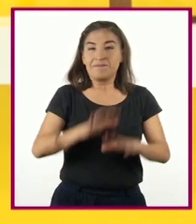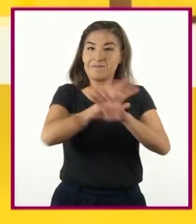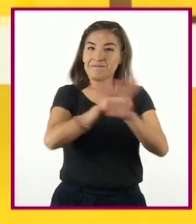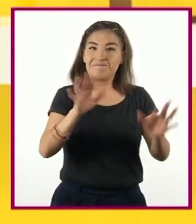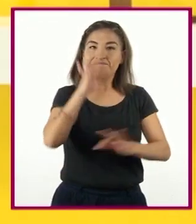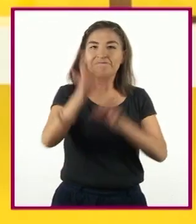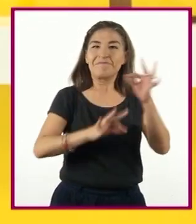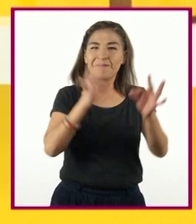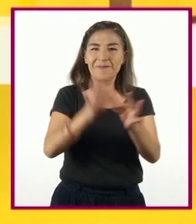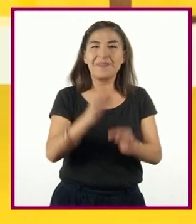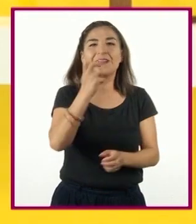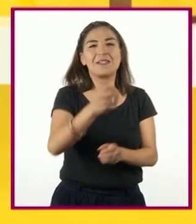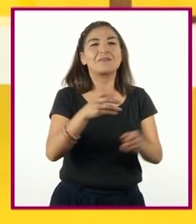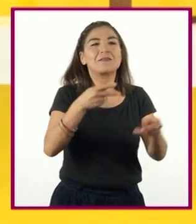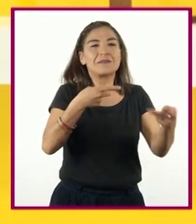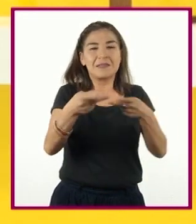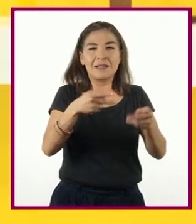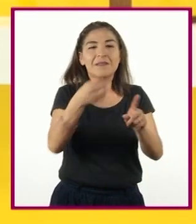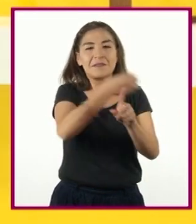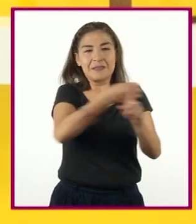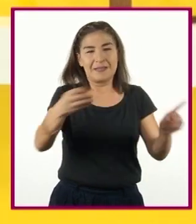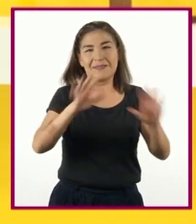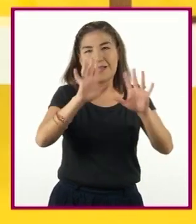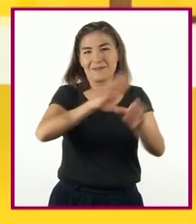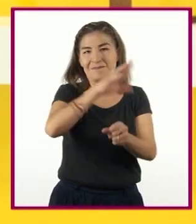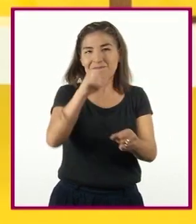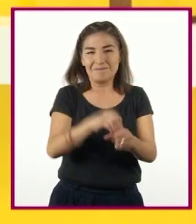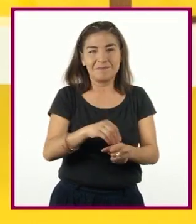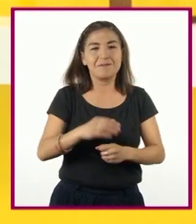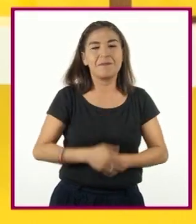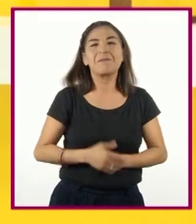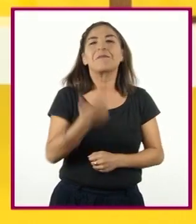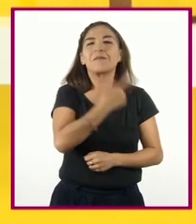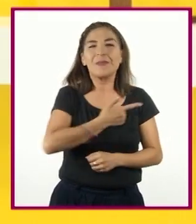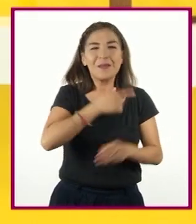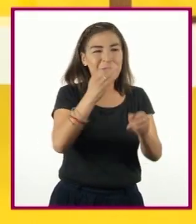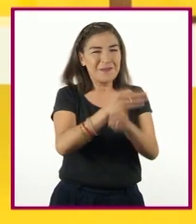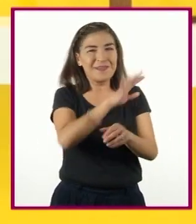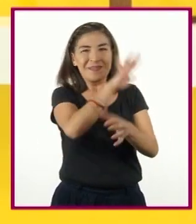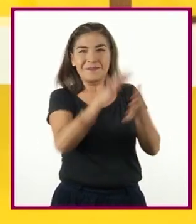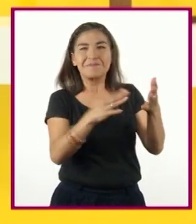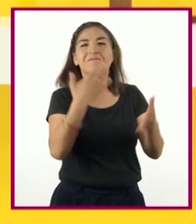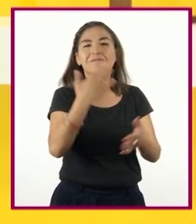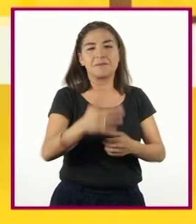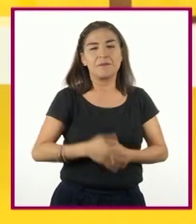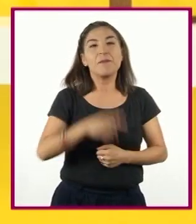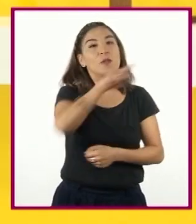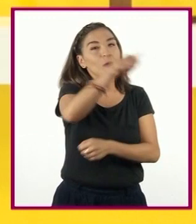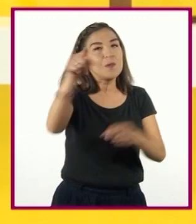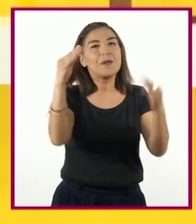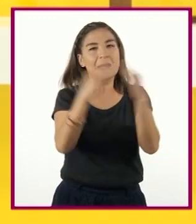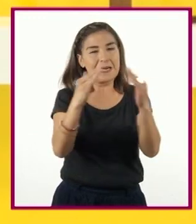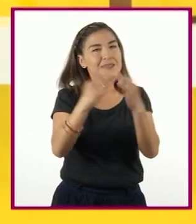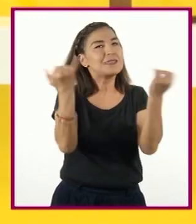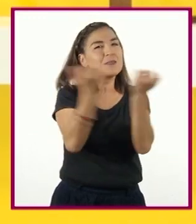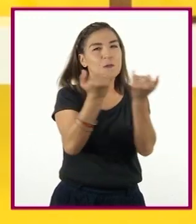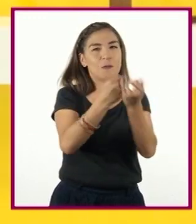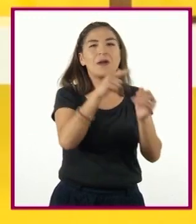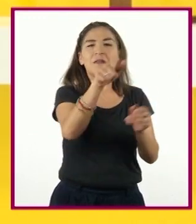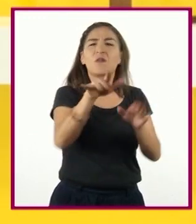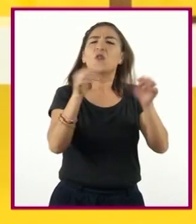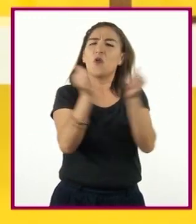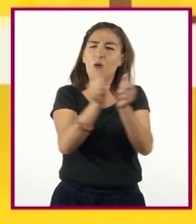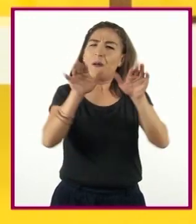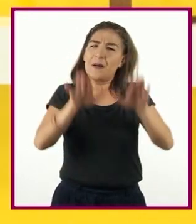¡Listo! Nuestro organizador gráfico está completo. Me gusta cómo quedó. En casa elaboren el suyo con